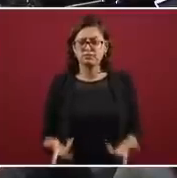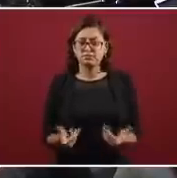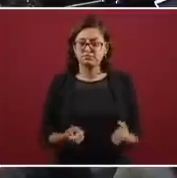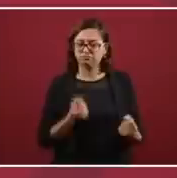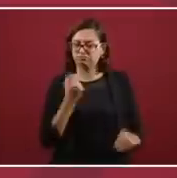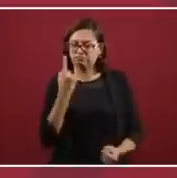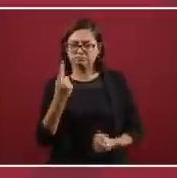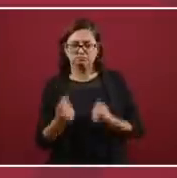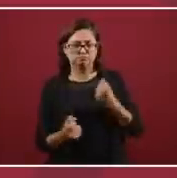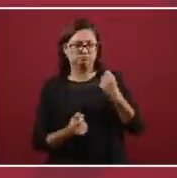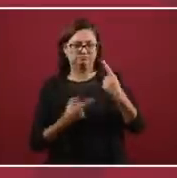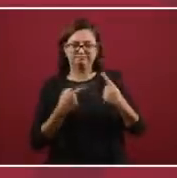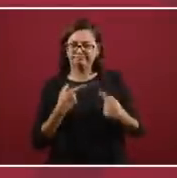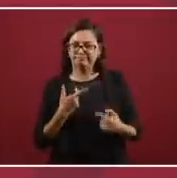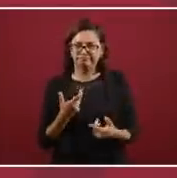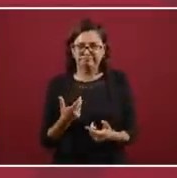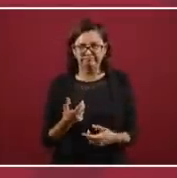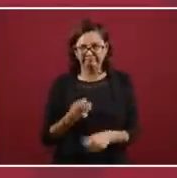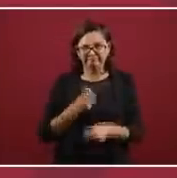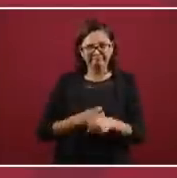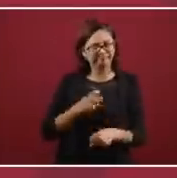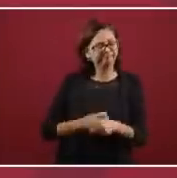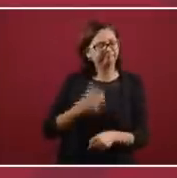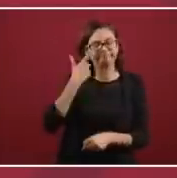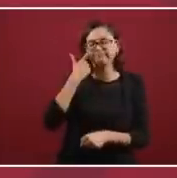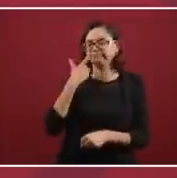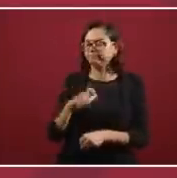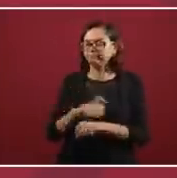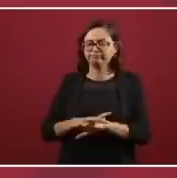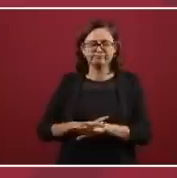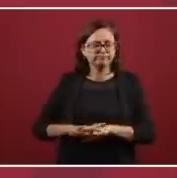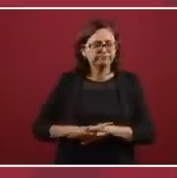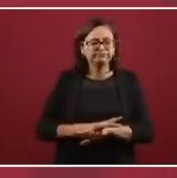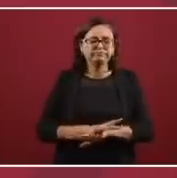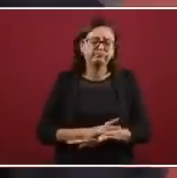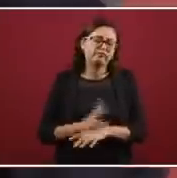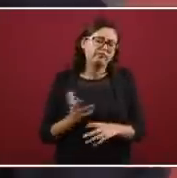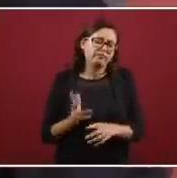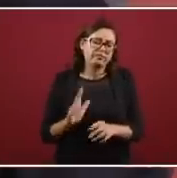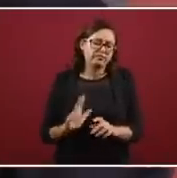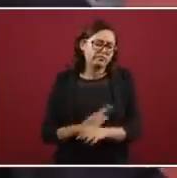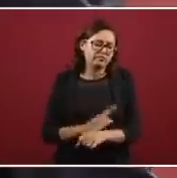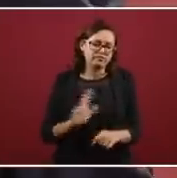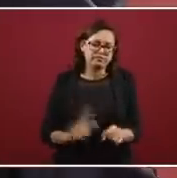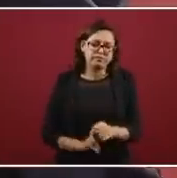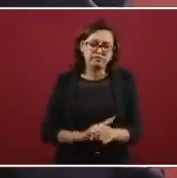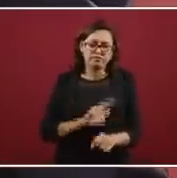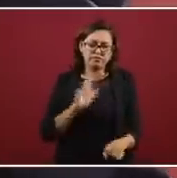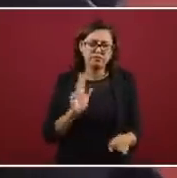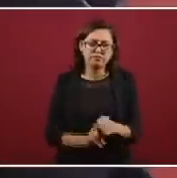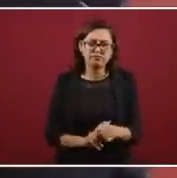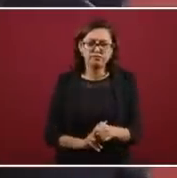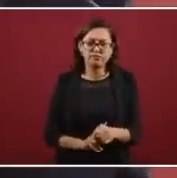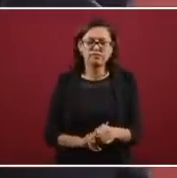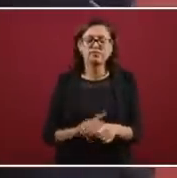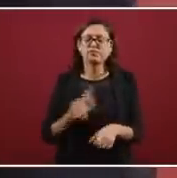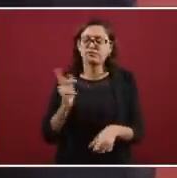resistencias al cambio. Esto es normal, por eso hay que estar